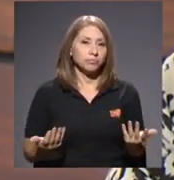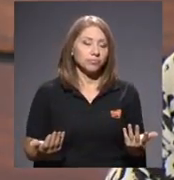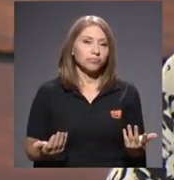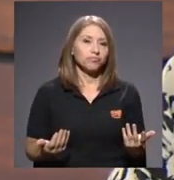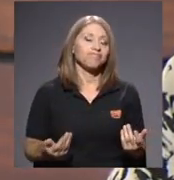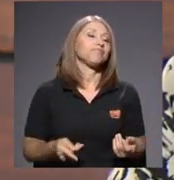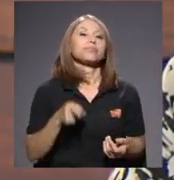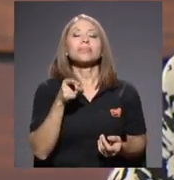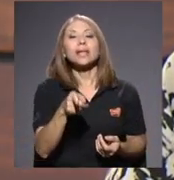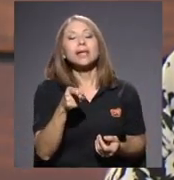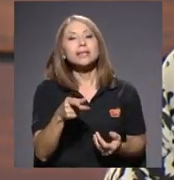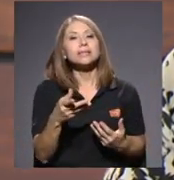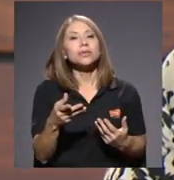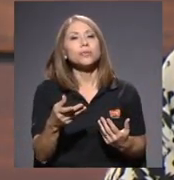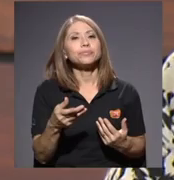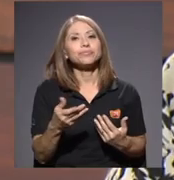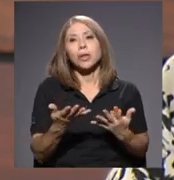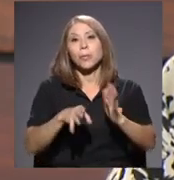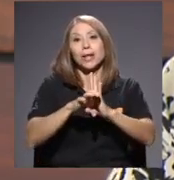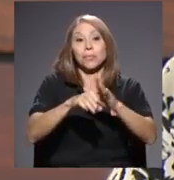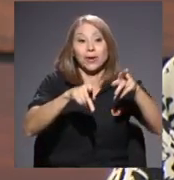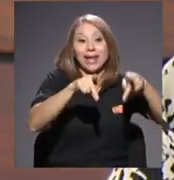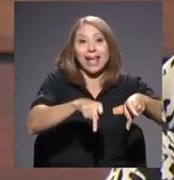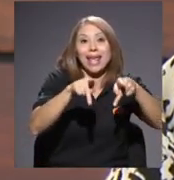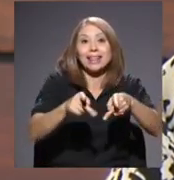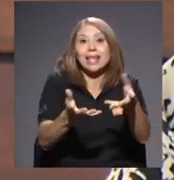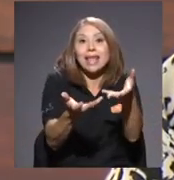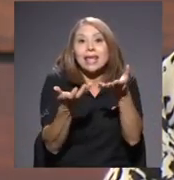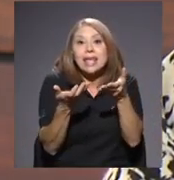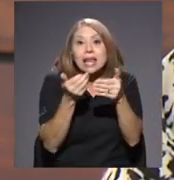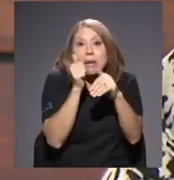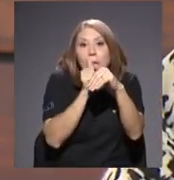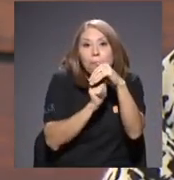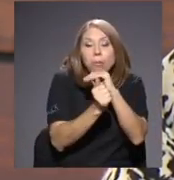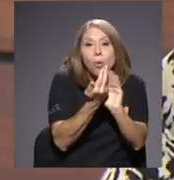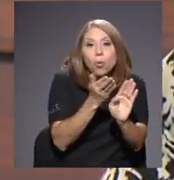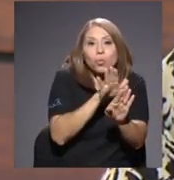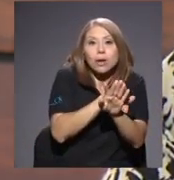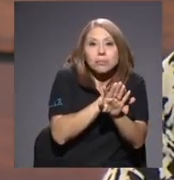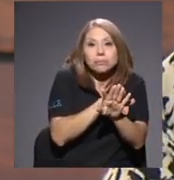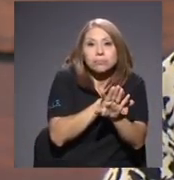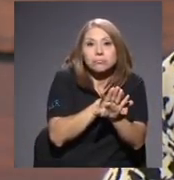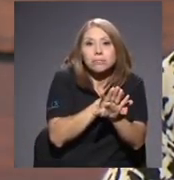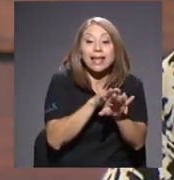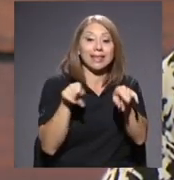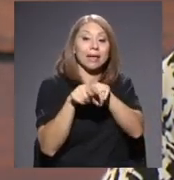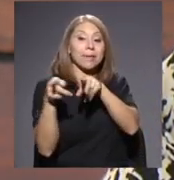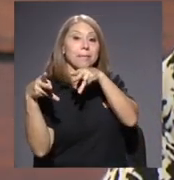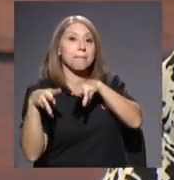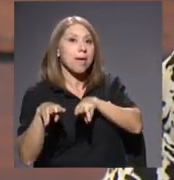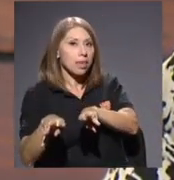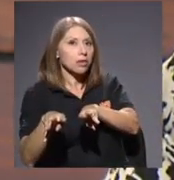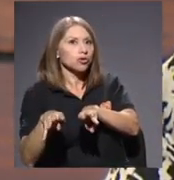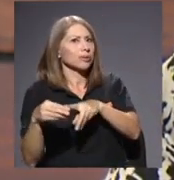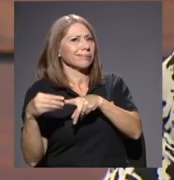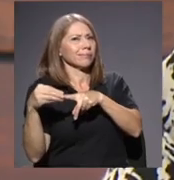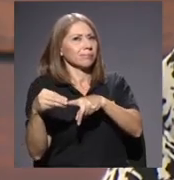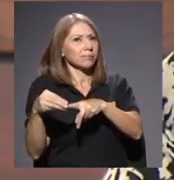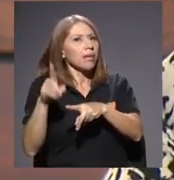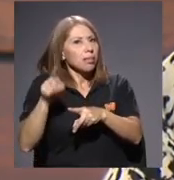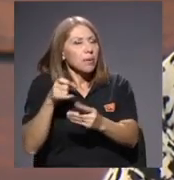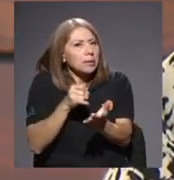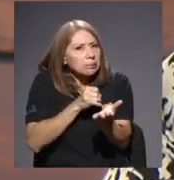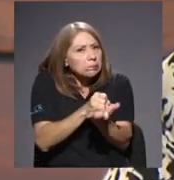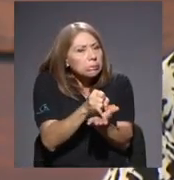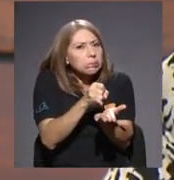ese choque de la gente que quiere ocultar cosas y los medios en su rol fundamental, que es investigar y dar a conocer